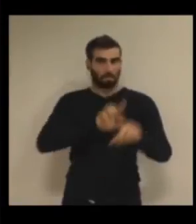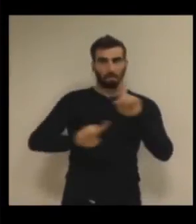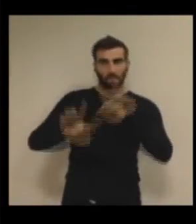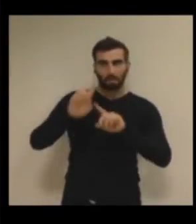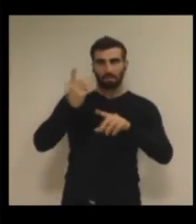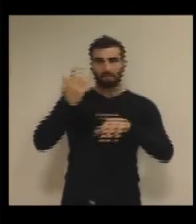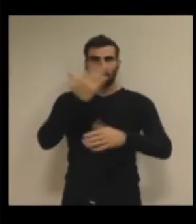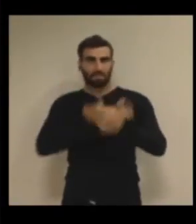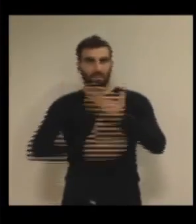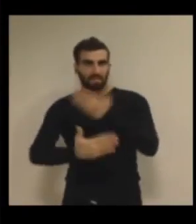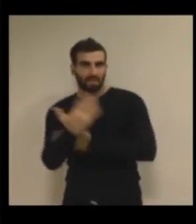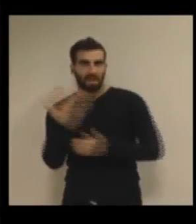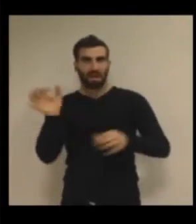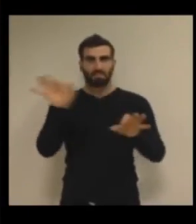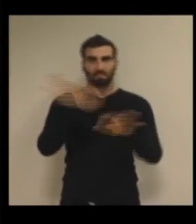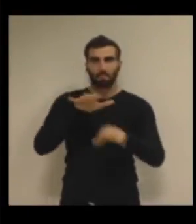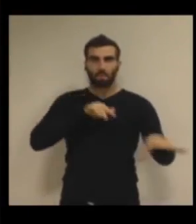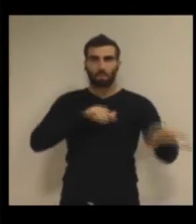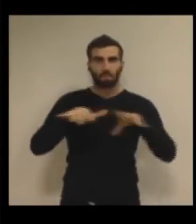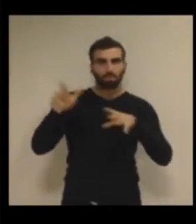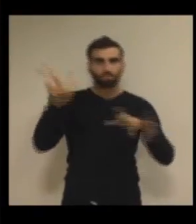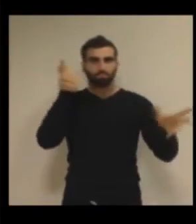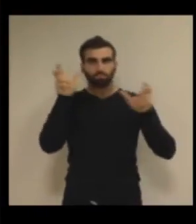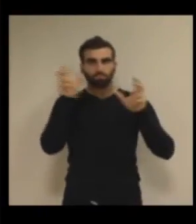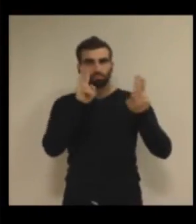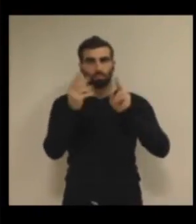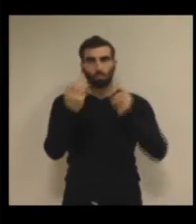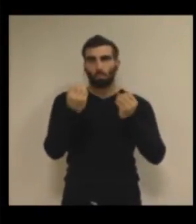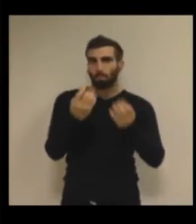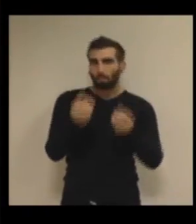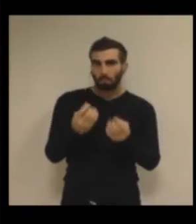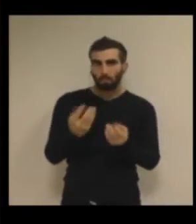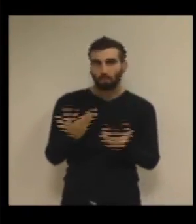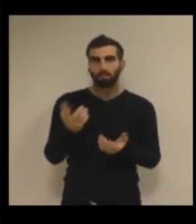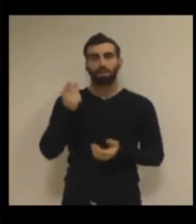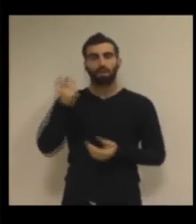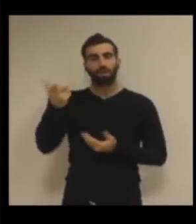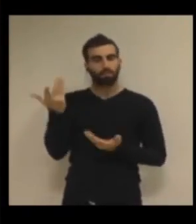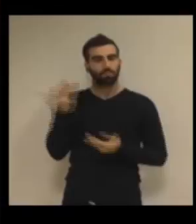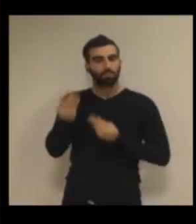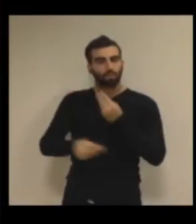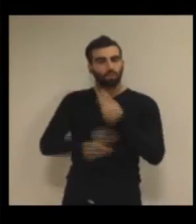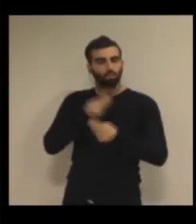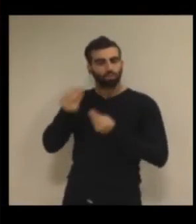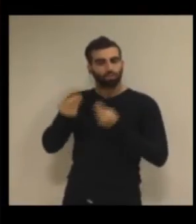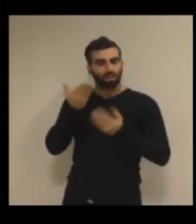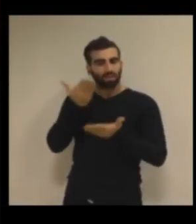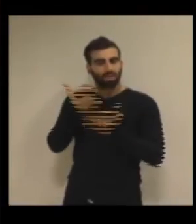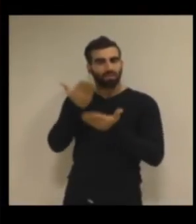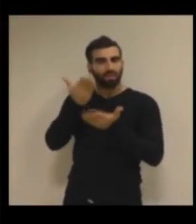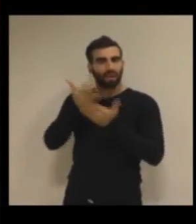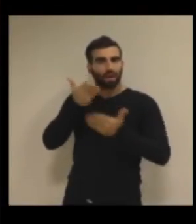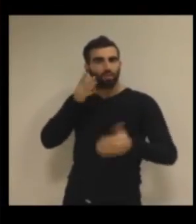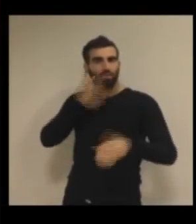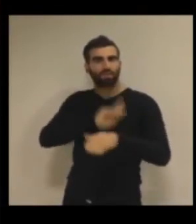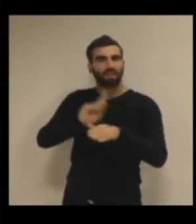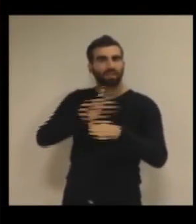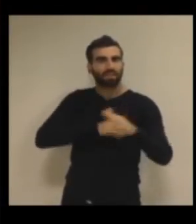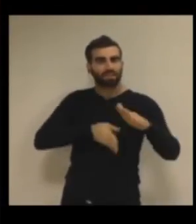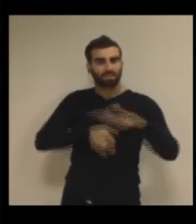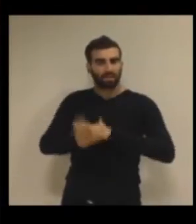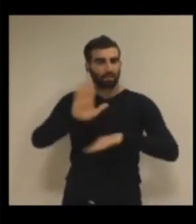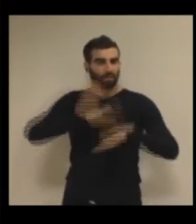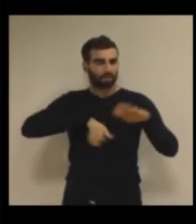sensorial, de movilidad, etcétera, etcétera, pues que ella utiliza el certificado digital accesible para sus trámites personales. Es